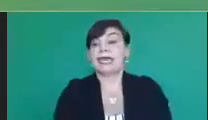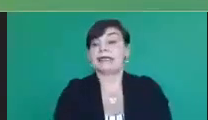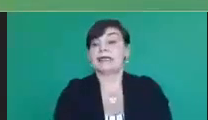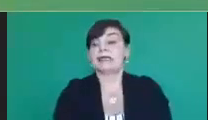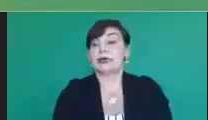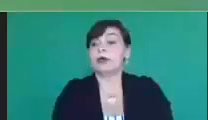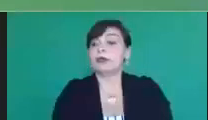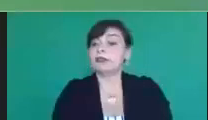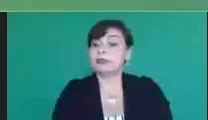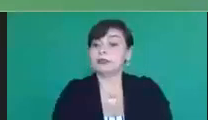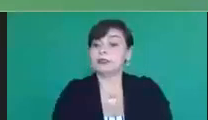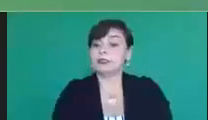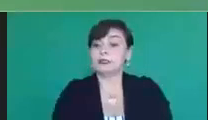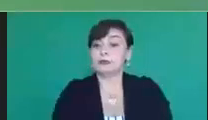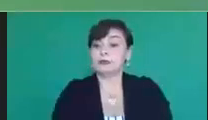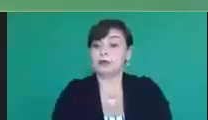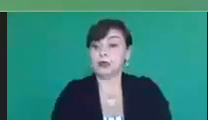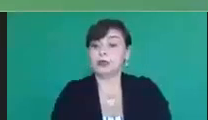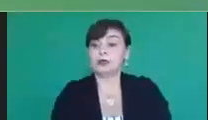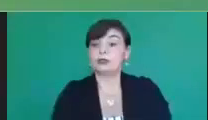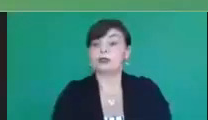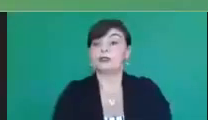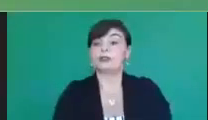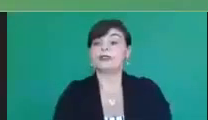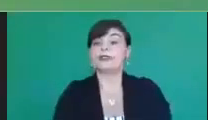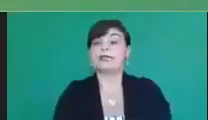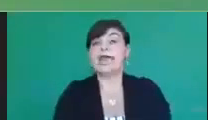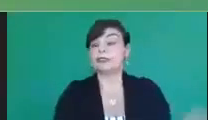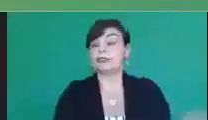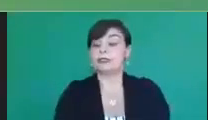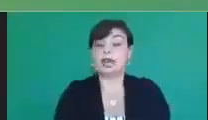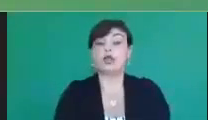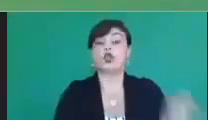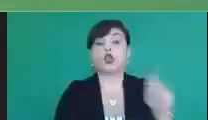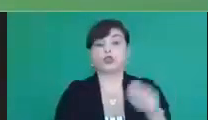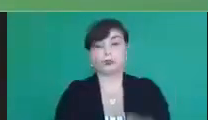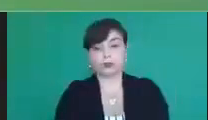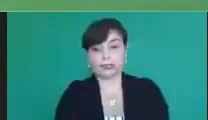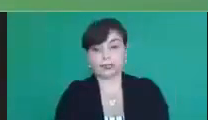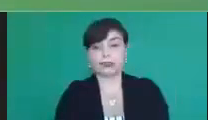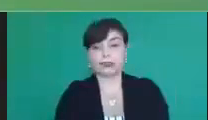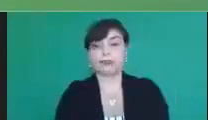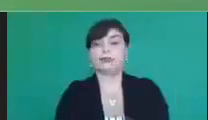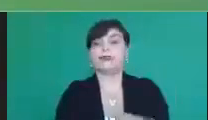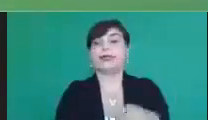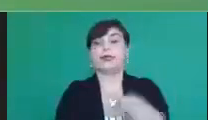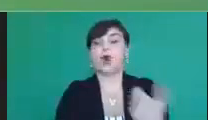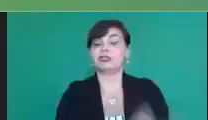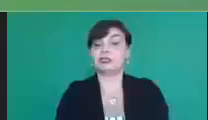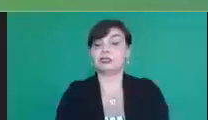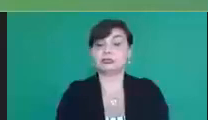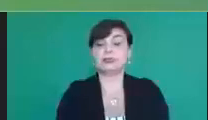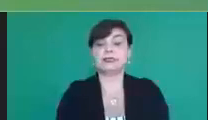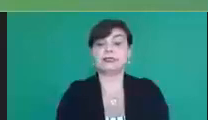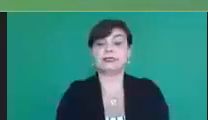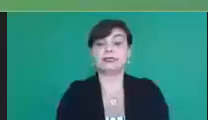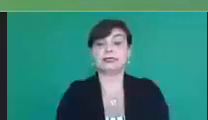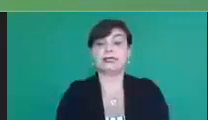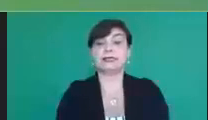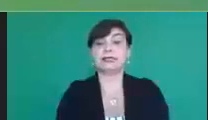De acuerdo a los estudios epidemiológicos, se han asociado los brotes de O157